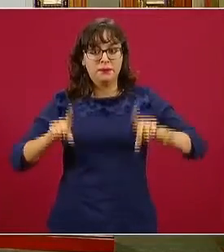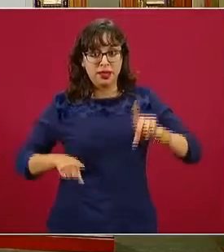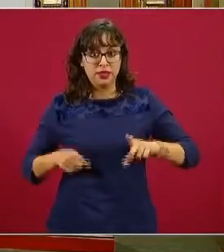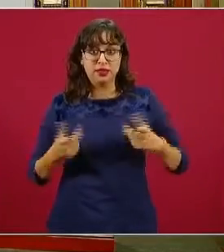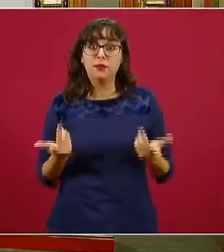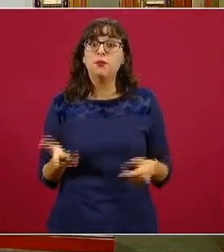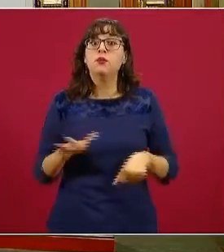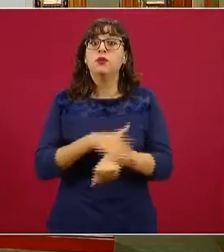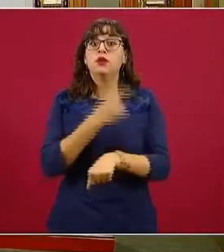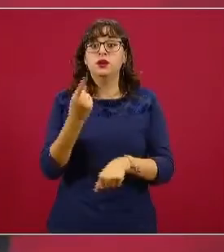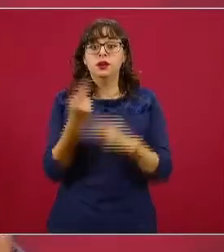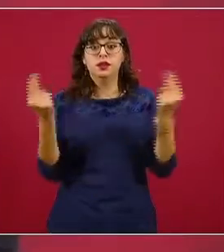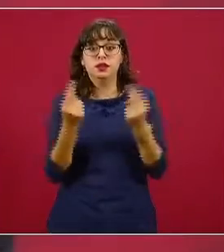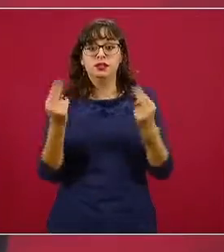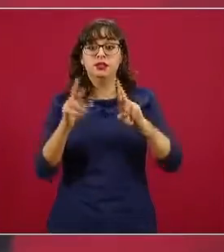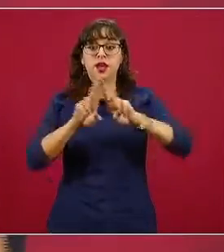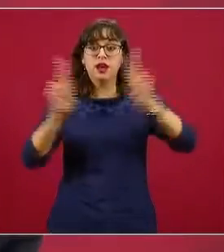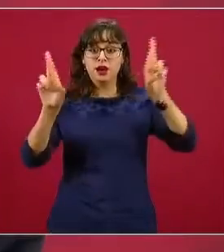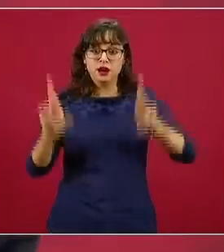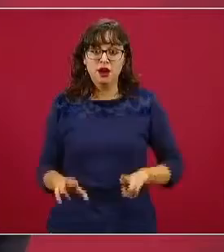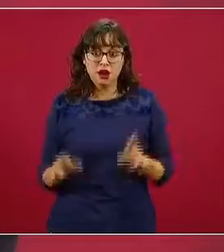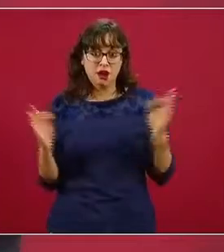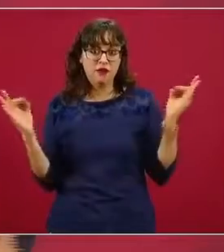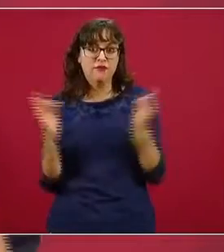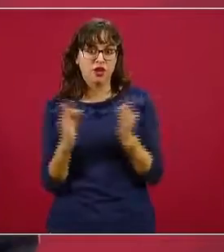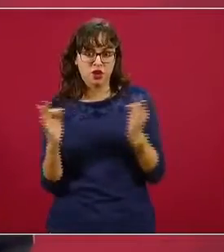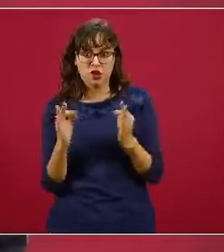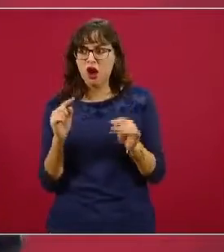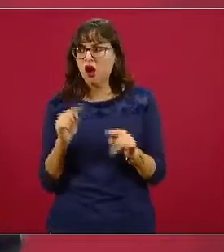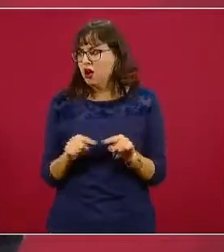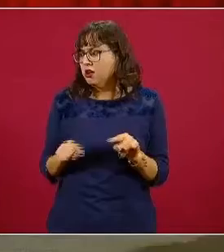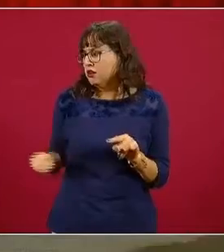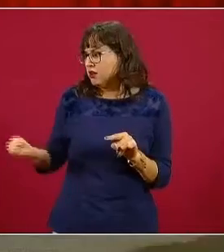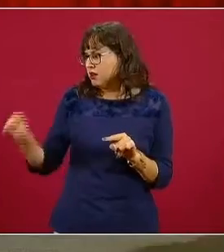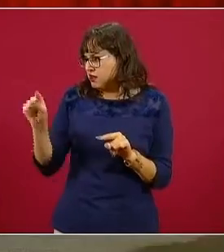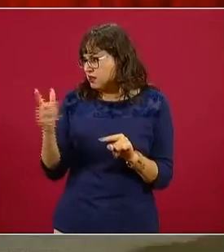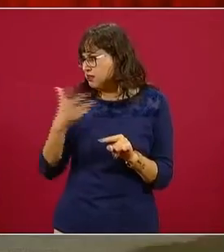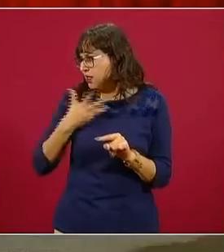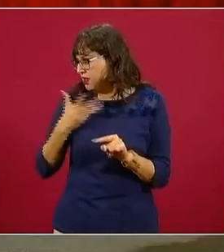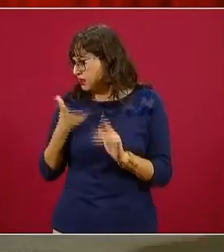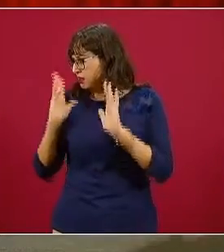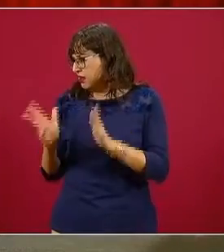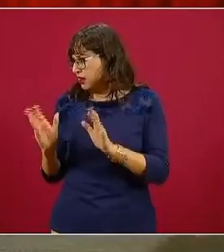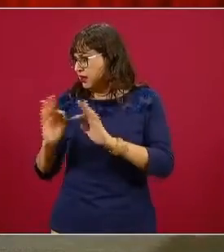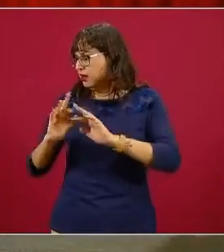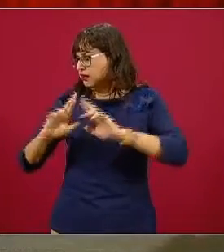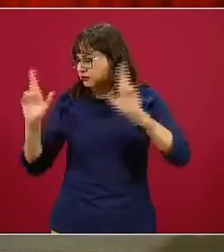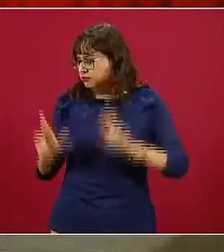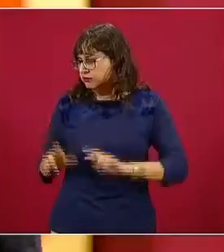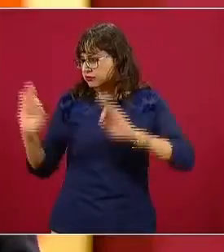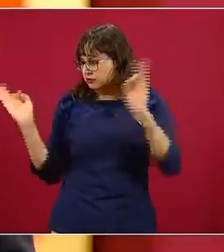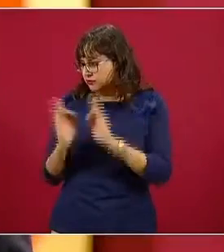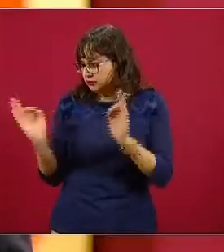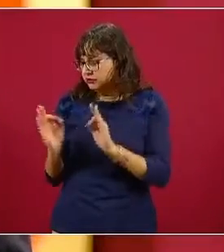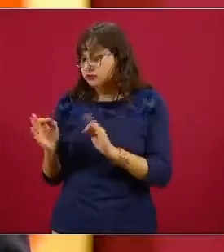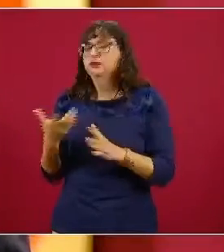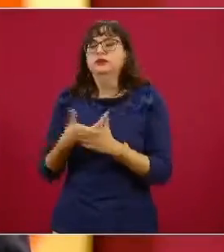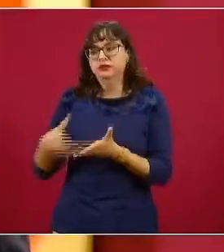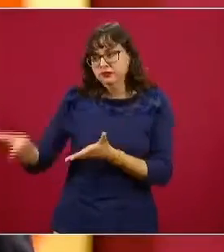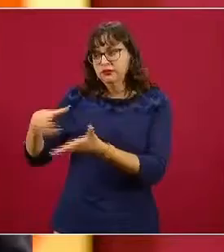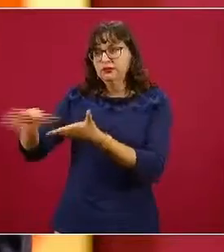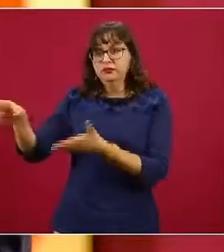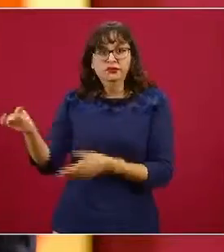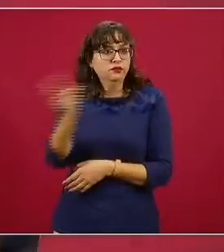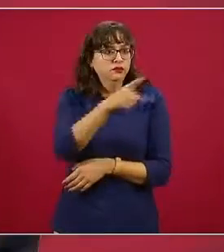red de frío y se empezó con aquellas entidades que tenían mayor posibilidad de inmediatamente empezar a utilizar